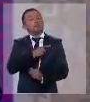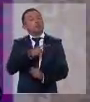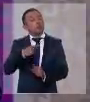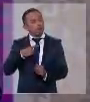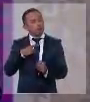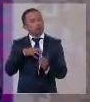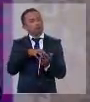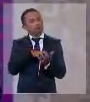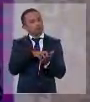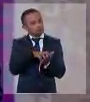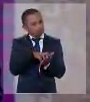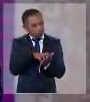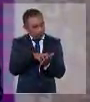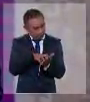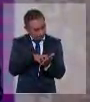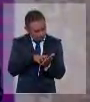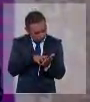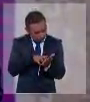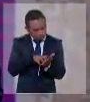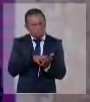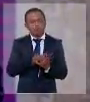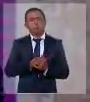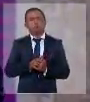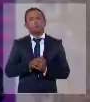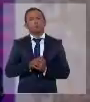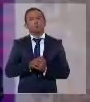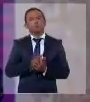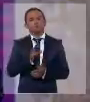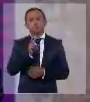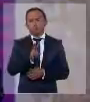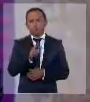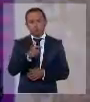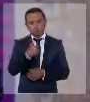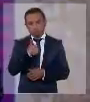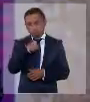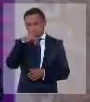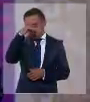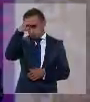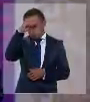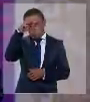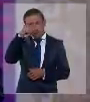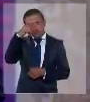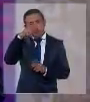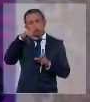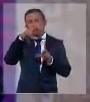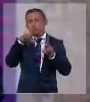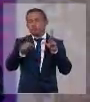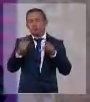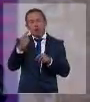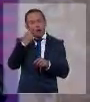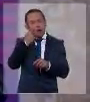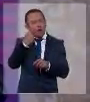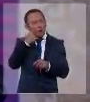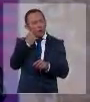insisto de que el principal problema del país es la corrupción.